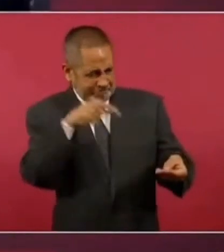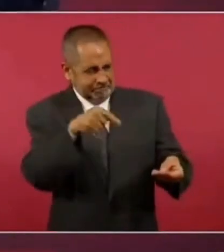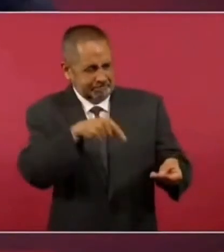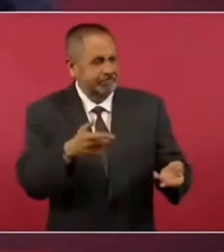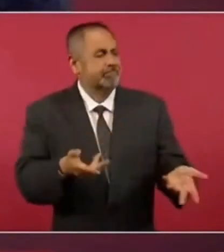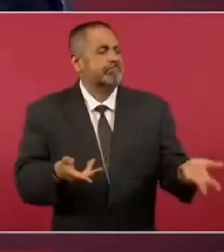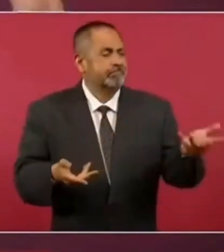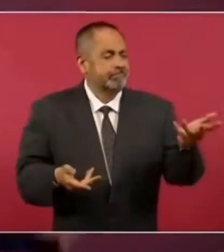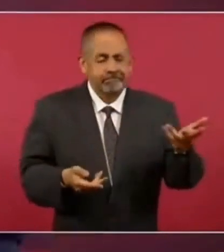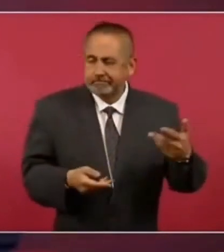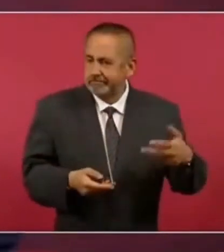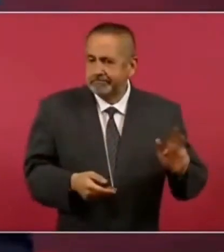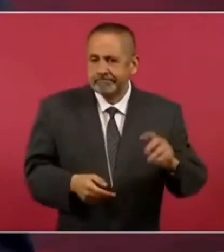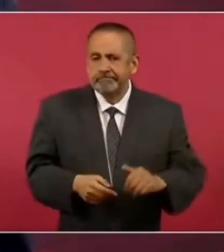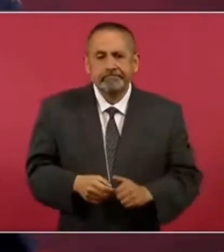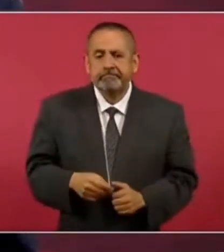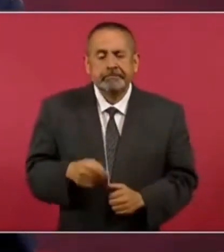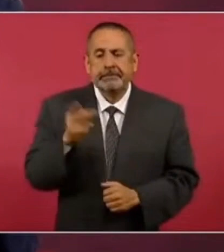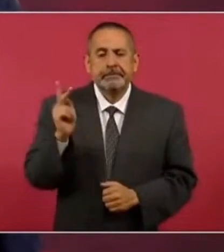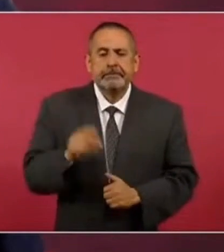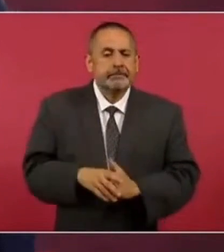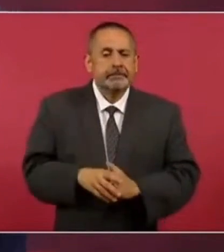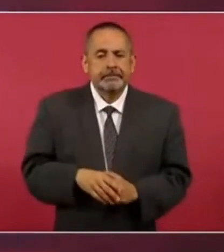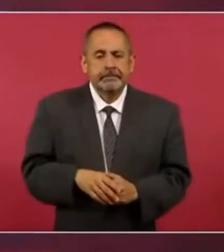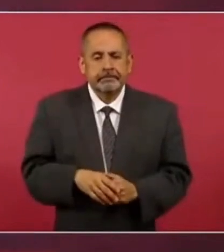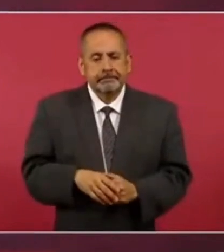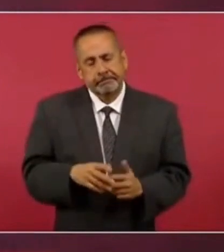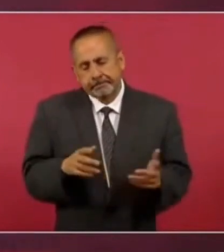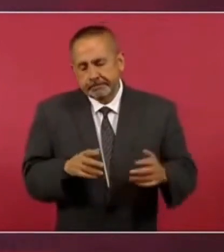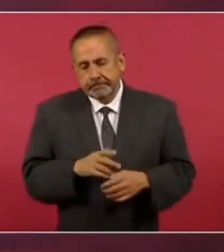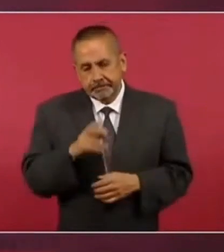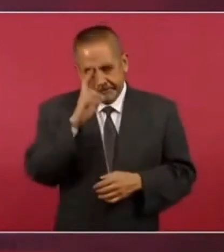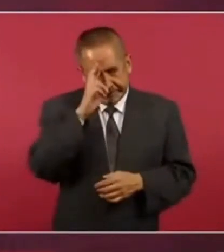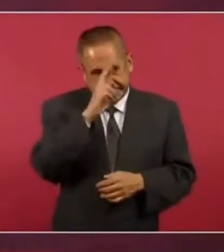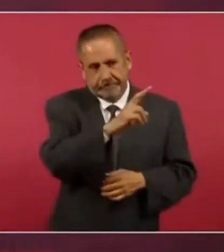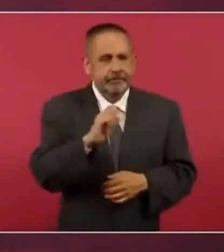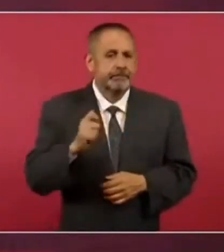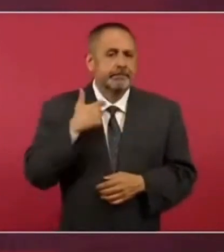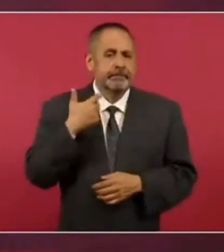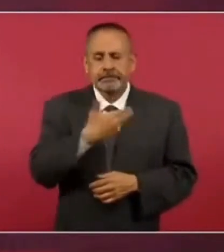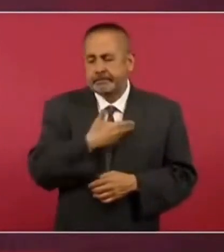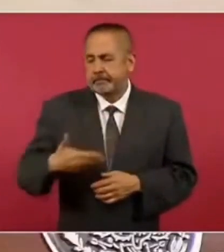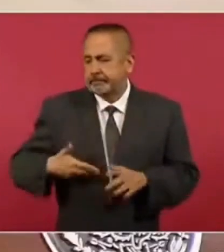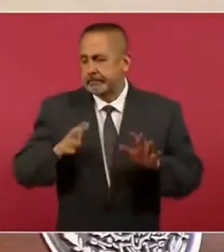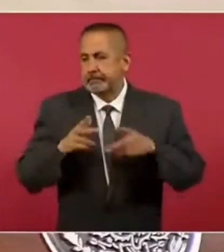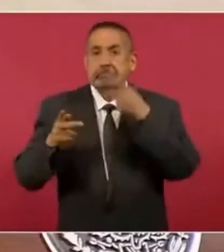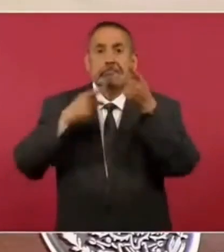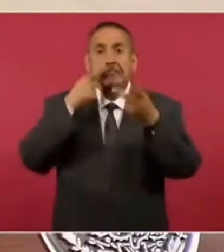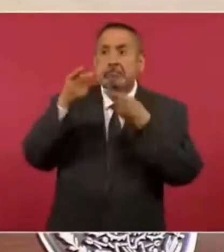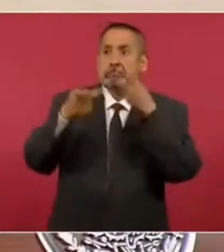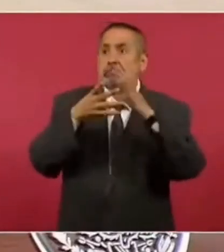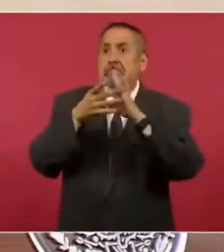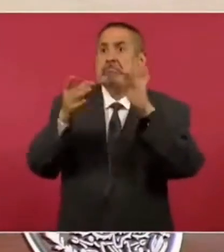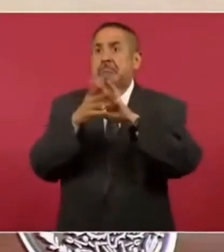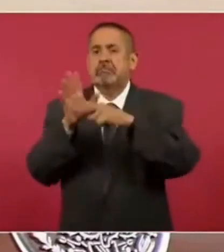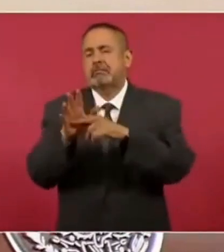nada más que también por respeto no a un expresidente ya no vamos aquí